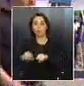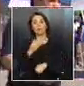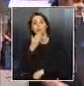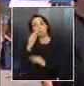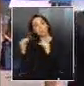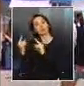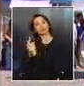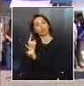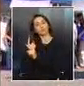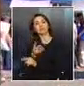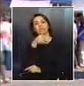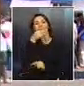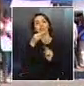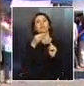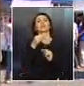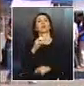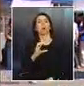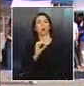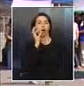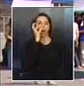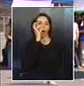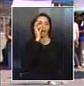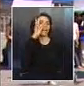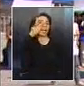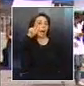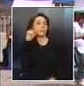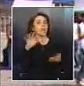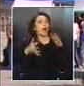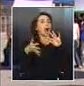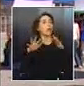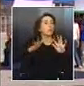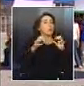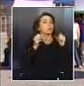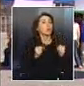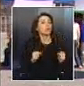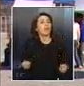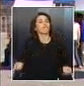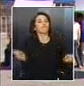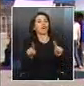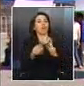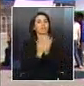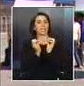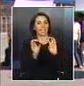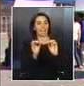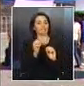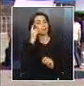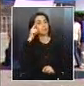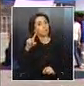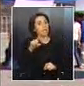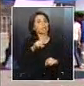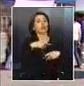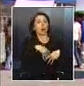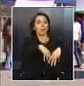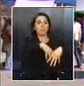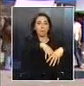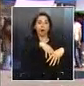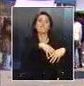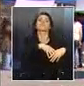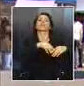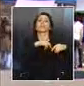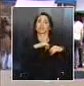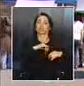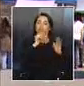comentando las palabras de Camila Vallejo a raíces de que eventualmente podría volverse a clases con la salvedad de que las movilizaciones calendario de